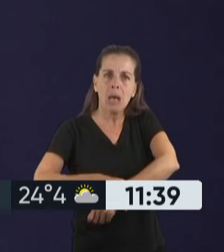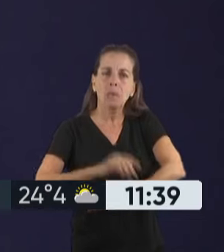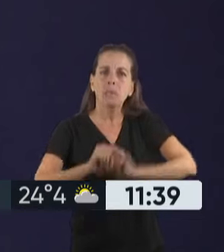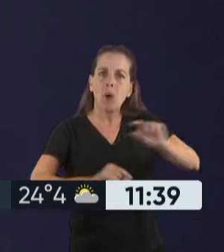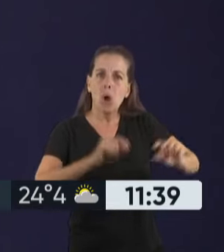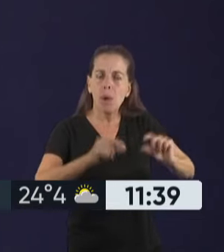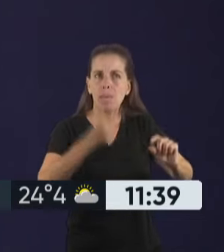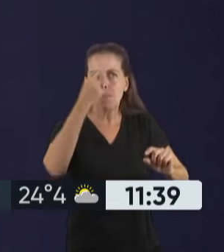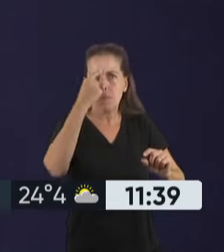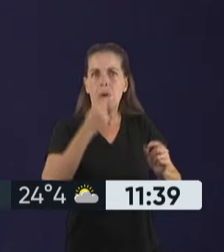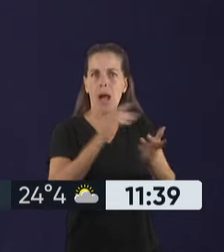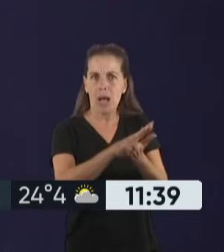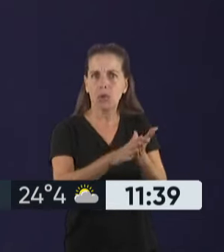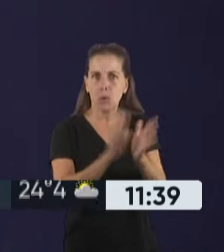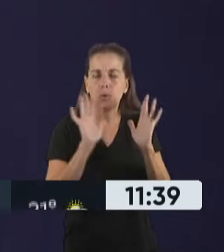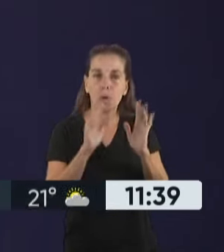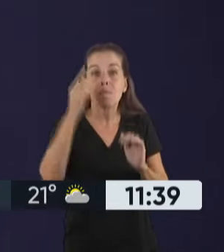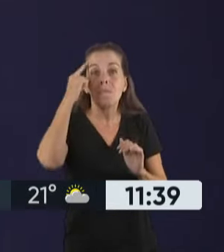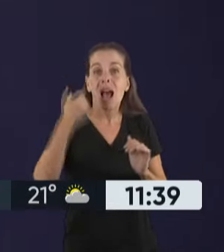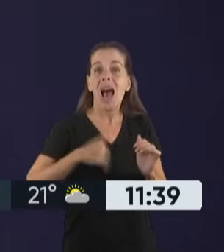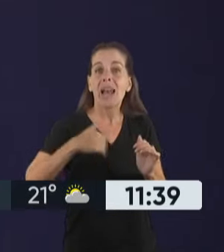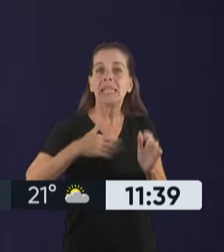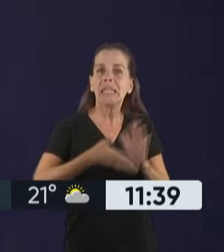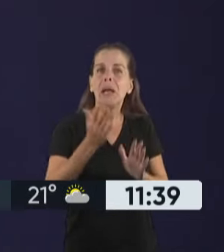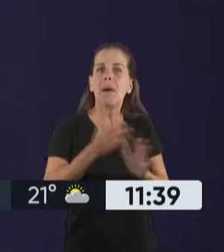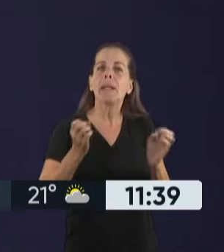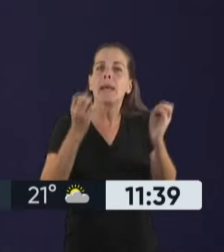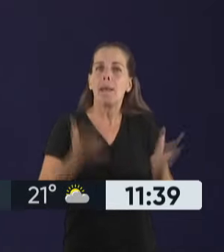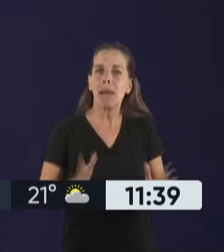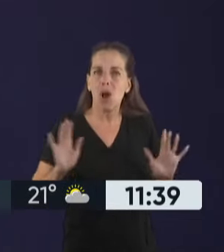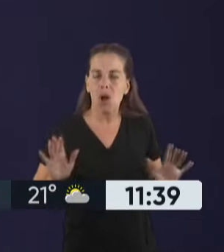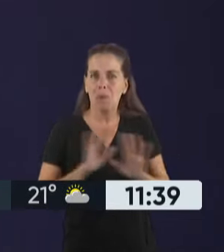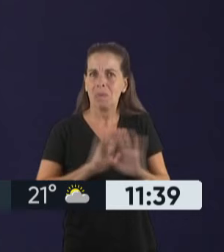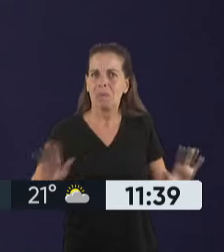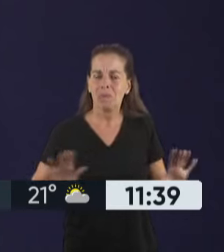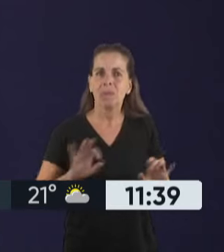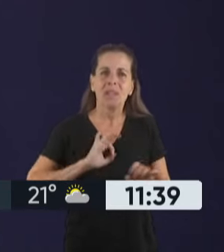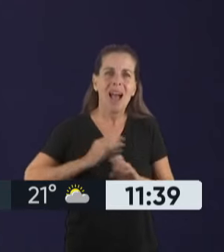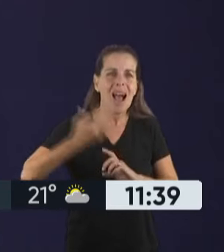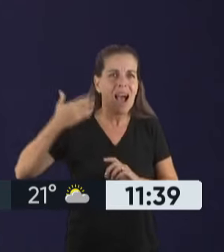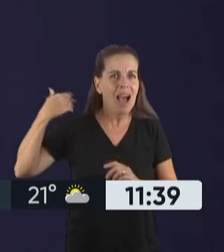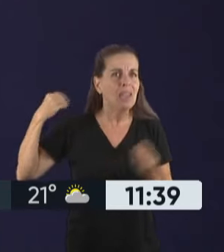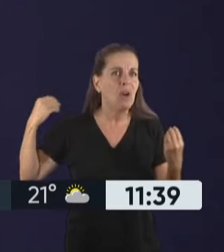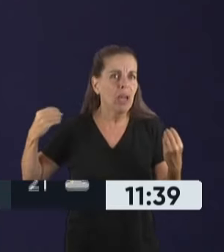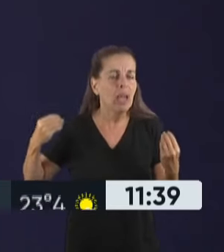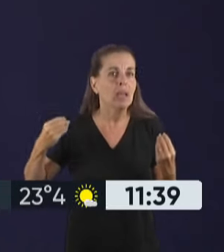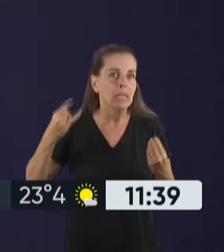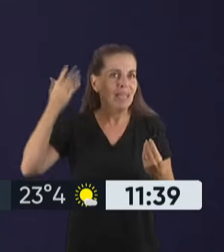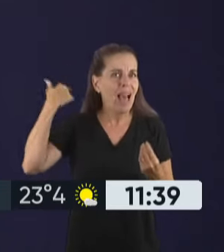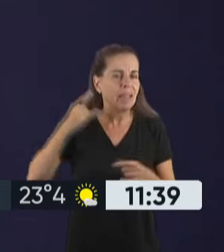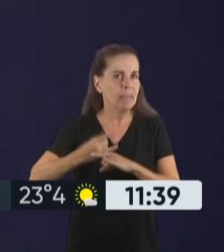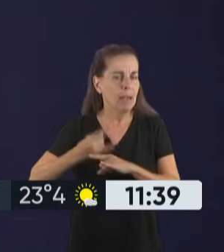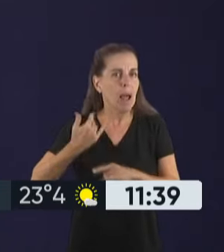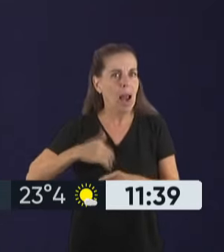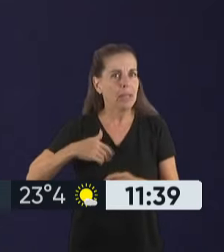un problema porque pensamos en una Argentina próspera y en una Argentina que Nunca debió haber dejado ser un país grande